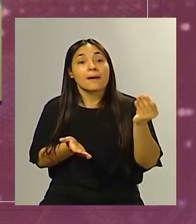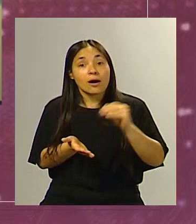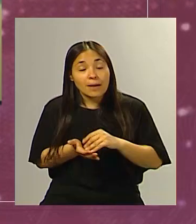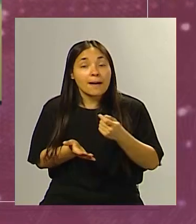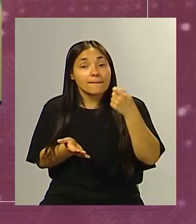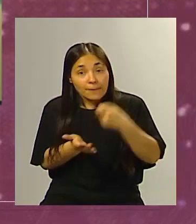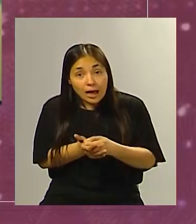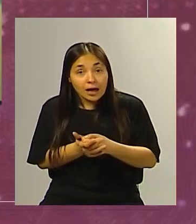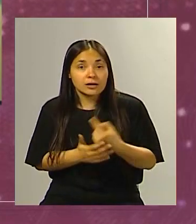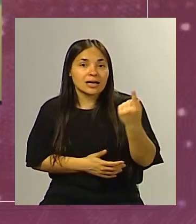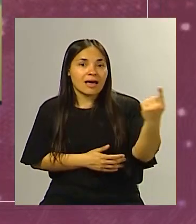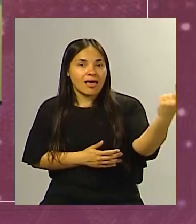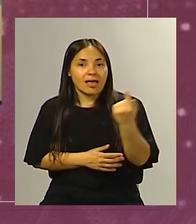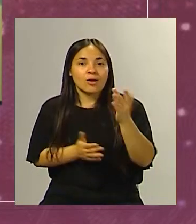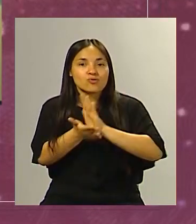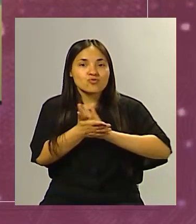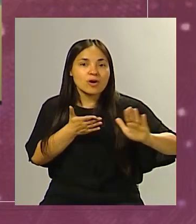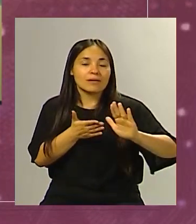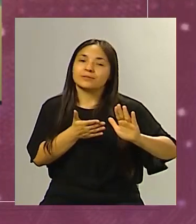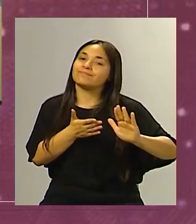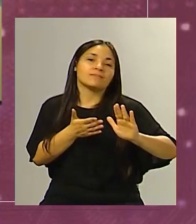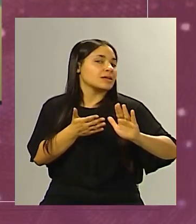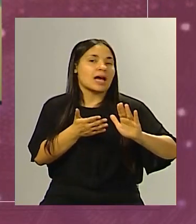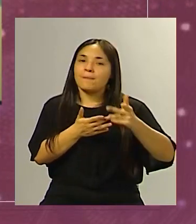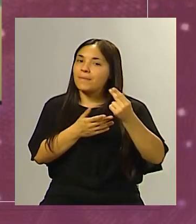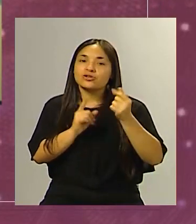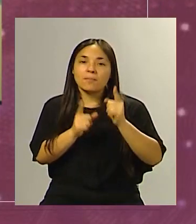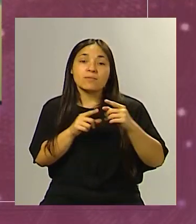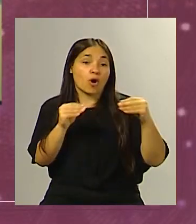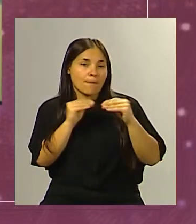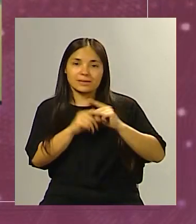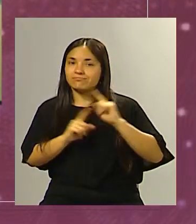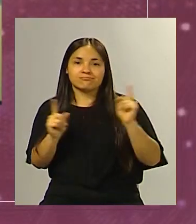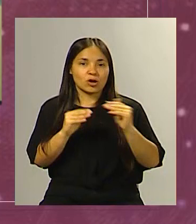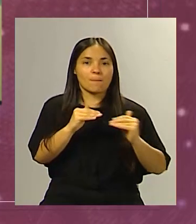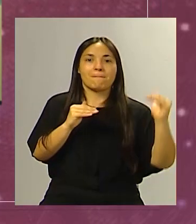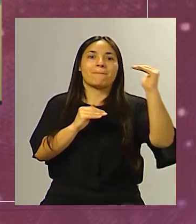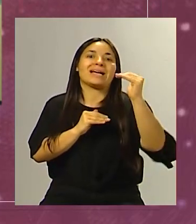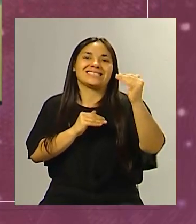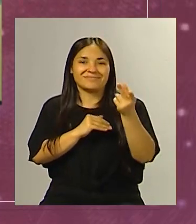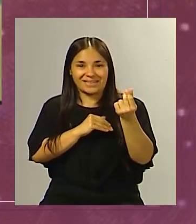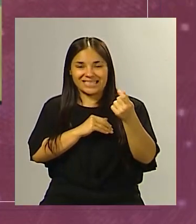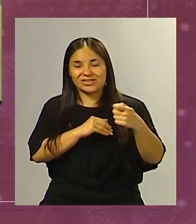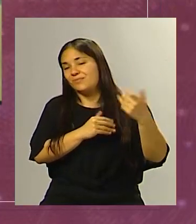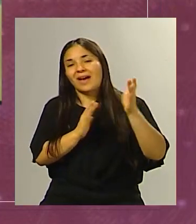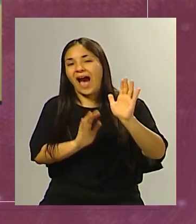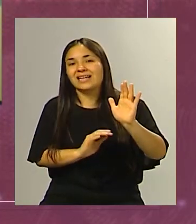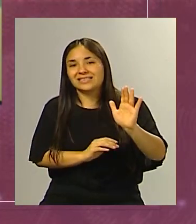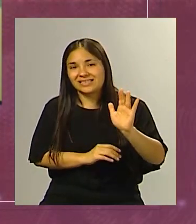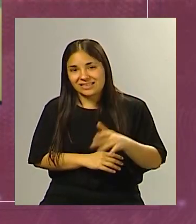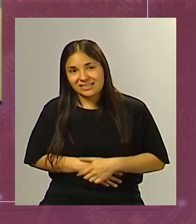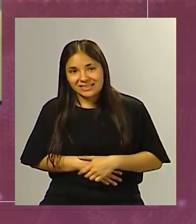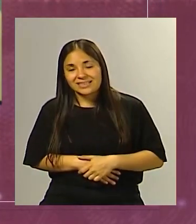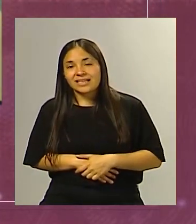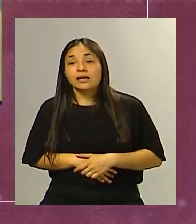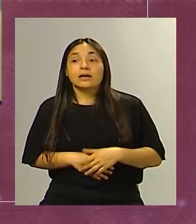siempre el pasajero nuevo se inscribe a la tarifa vigente del momento. Claro. Porque ese pasajero no tiene congelamiento de precio. Por eso también te comentaba